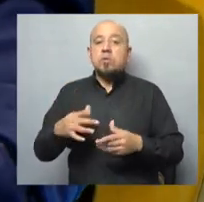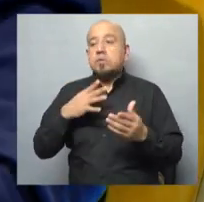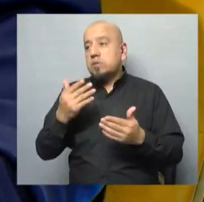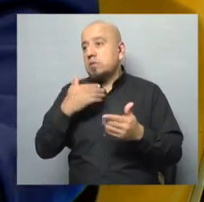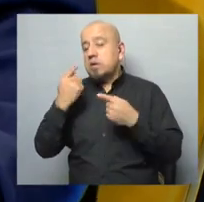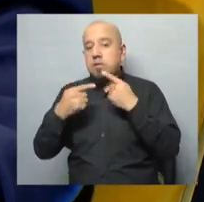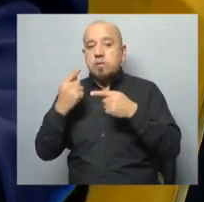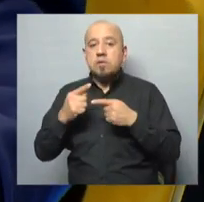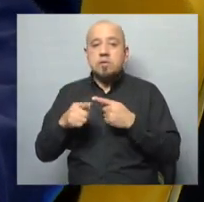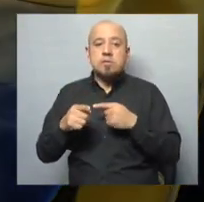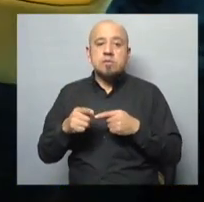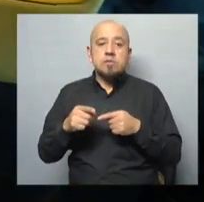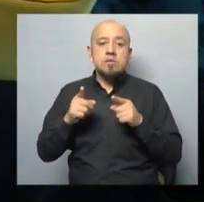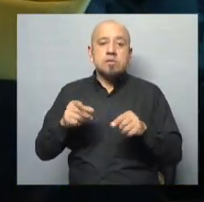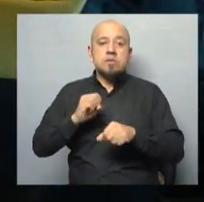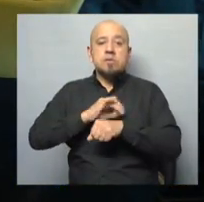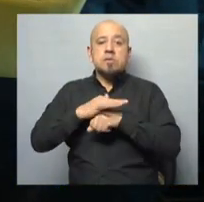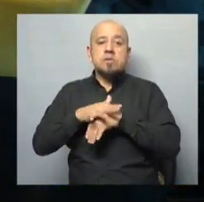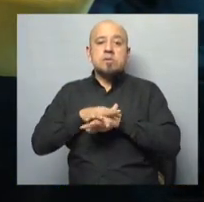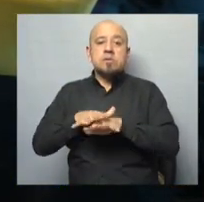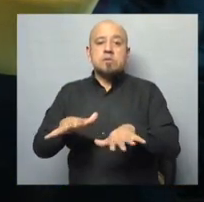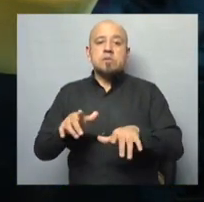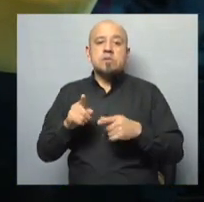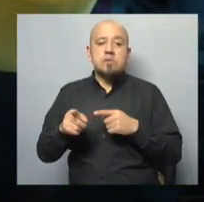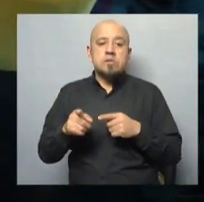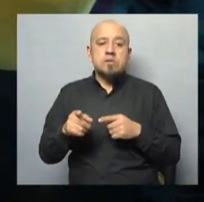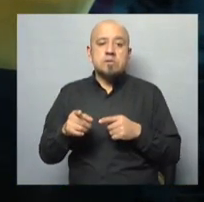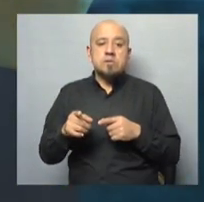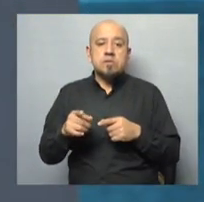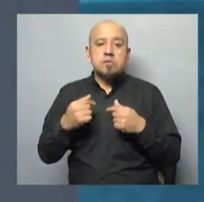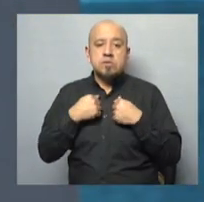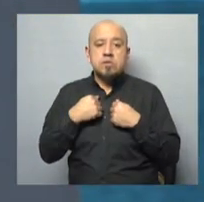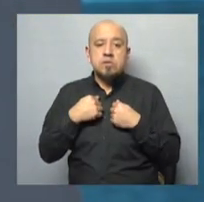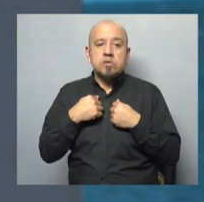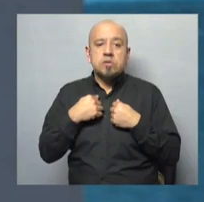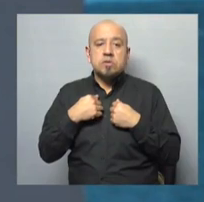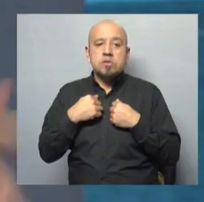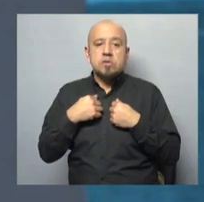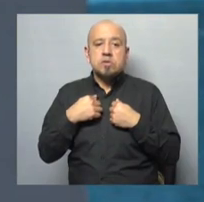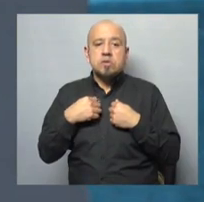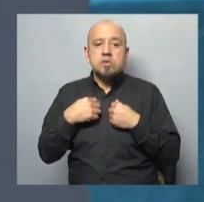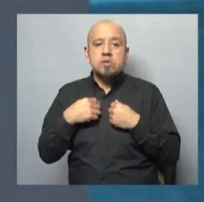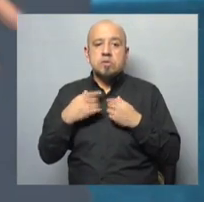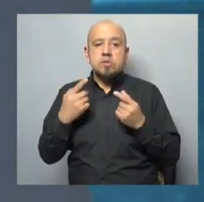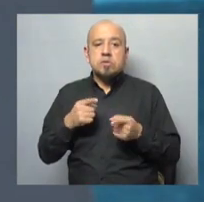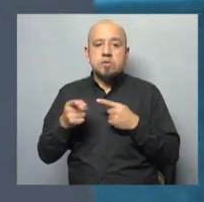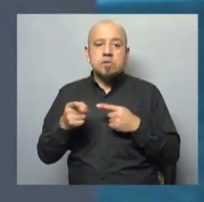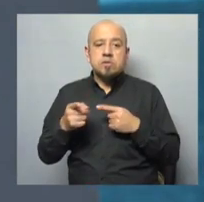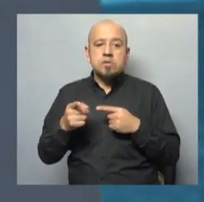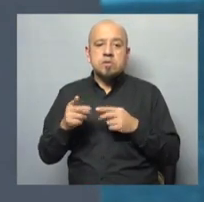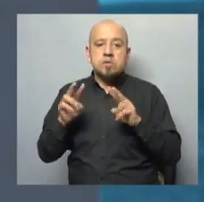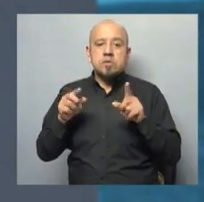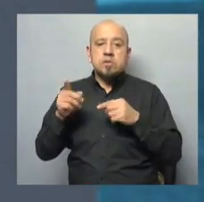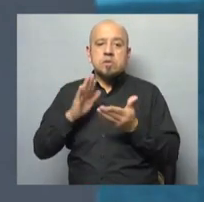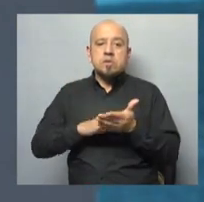cuando pasó lo de la pandemia que éste intente seguir un poco digamos el caso el